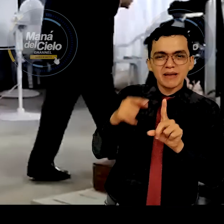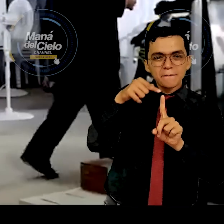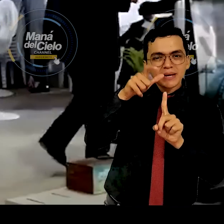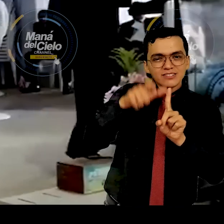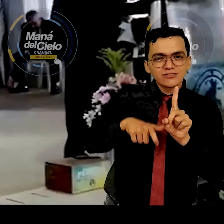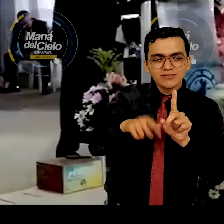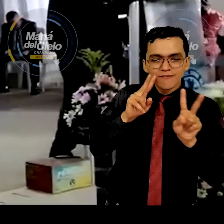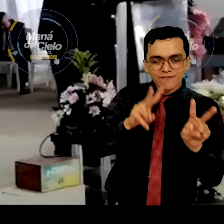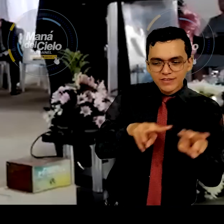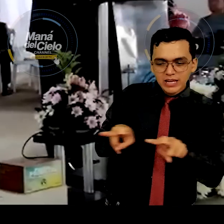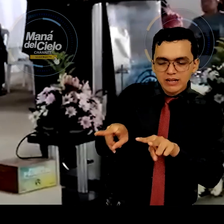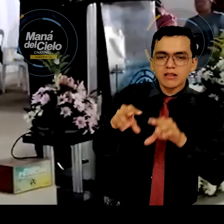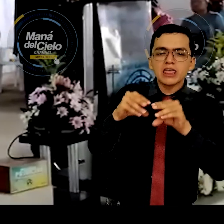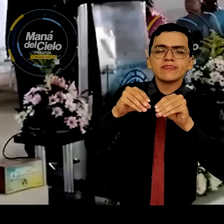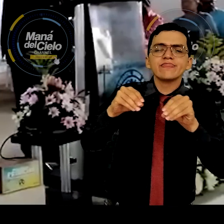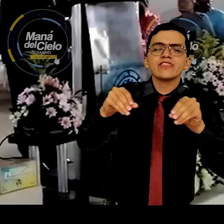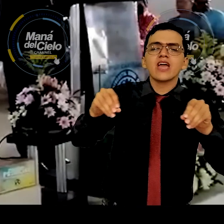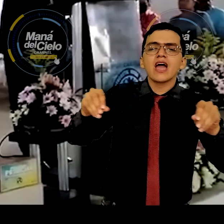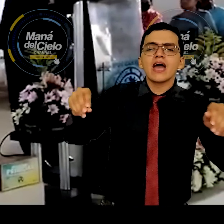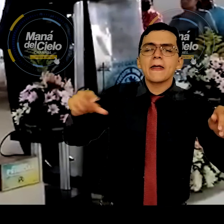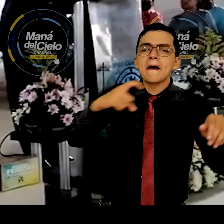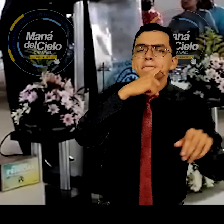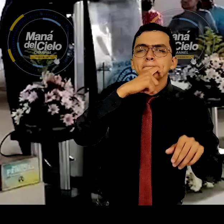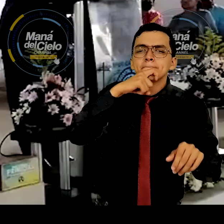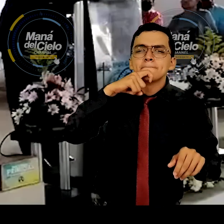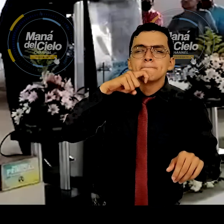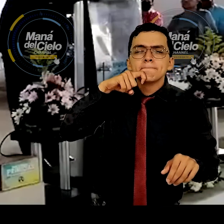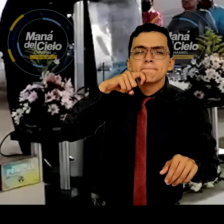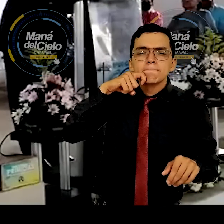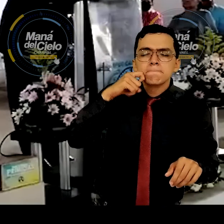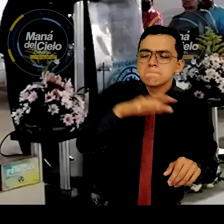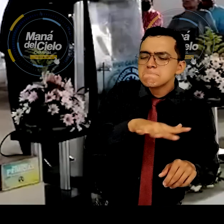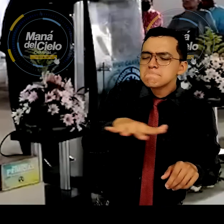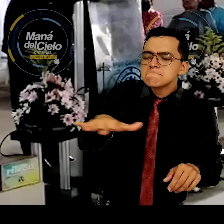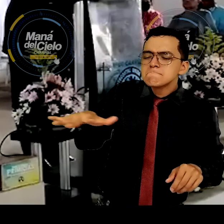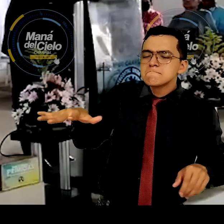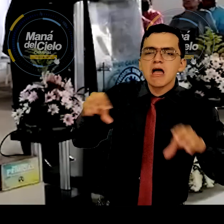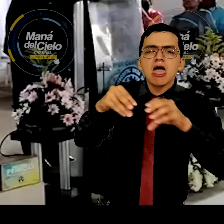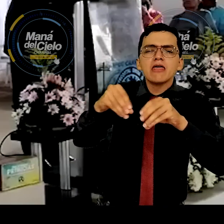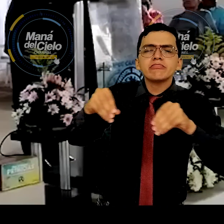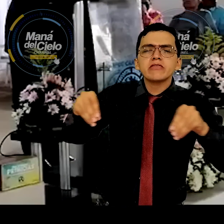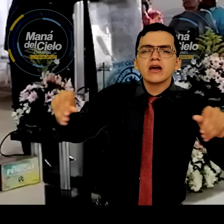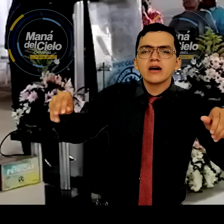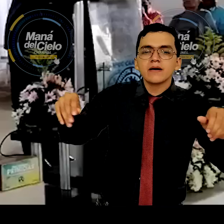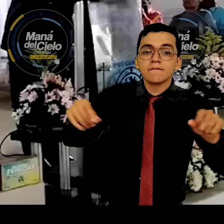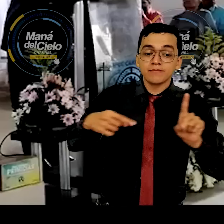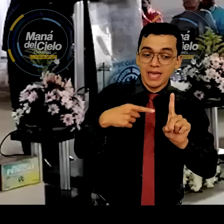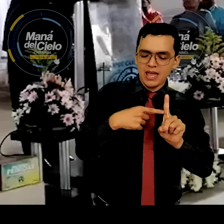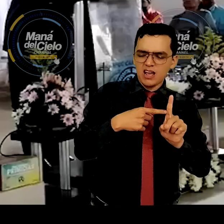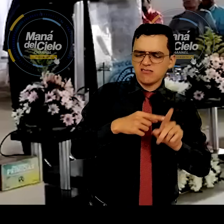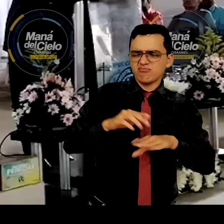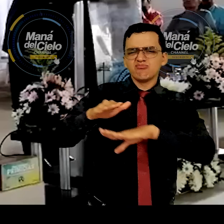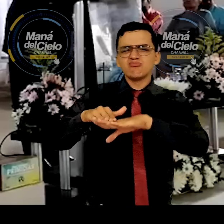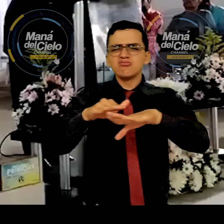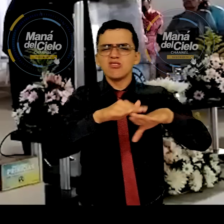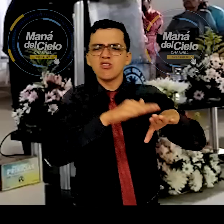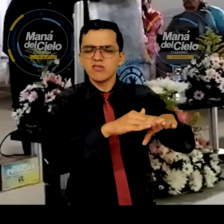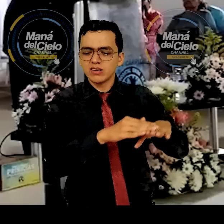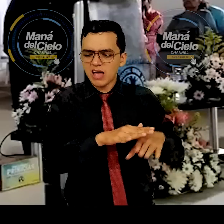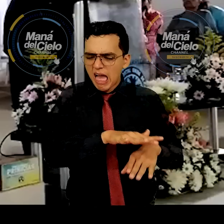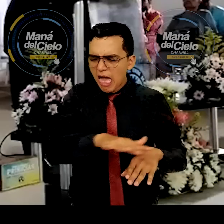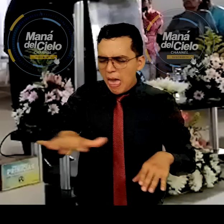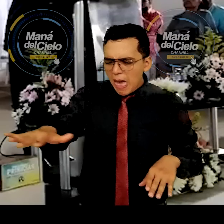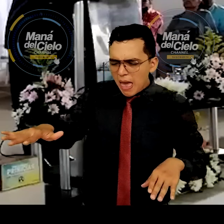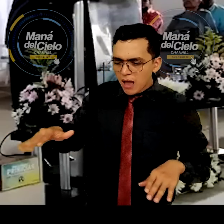Y él dice, se alegrará el desierto y la soledad. El yermo se gozará y florecerá como la